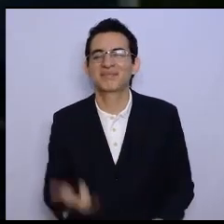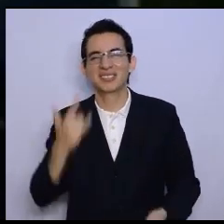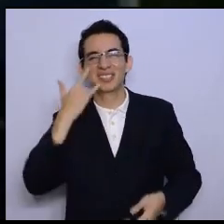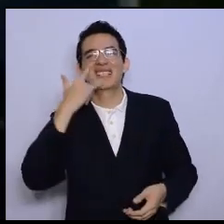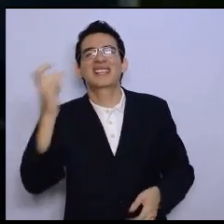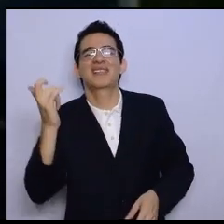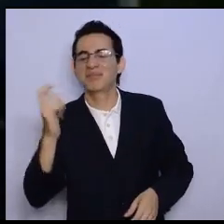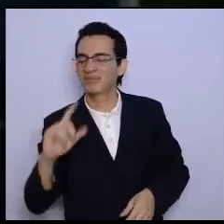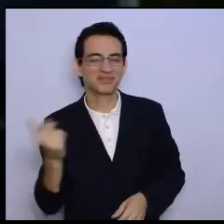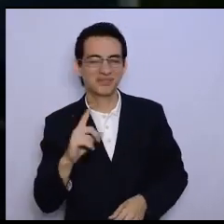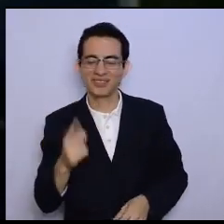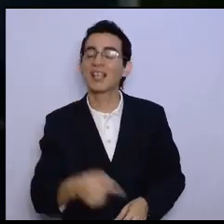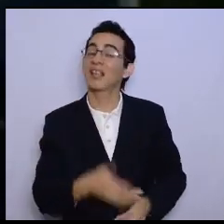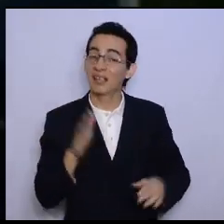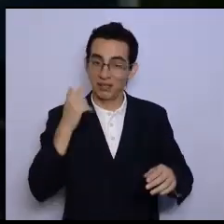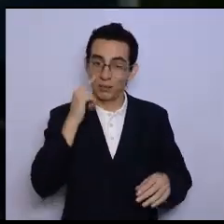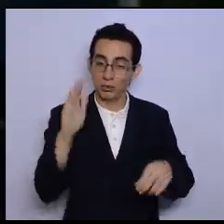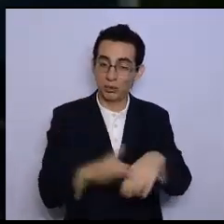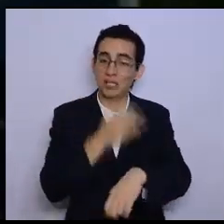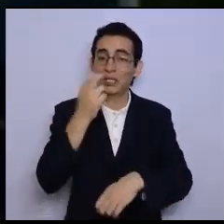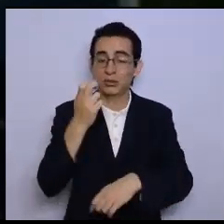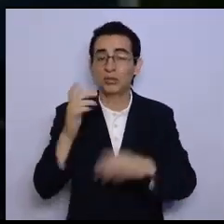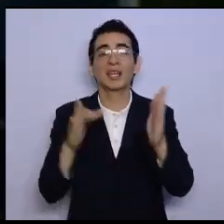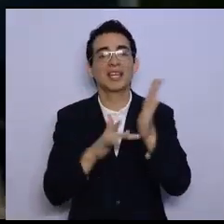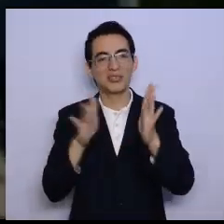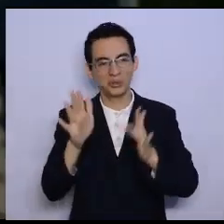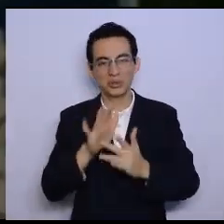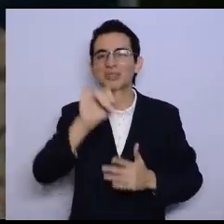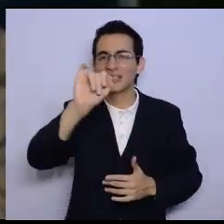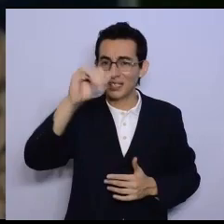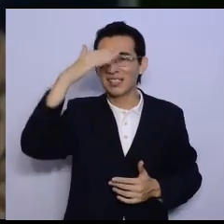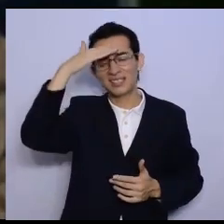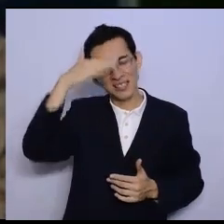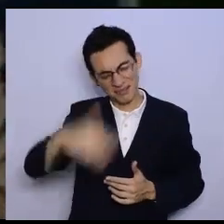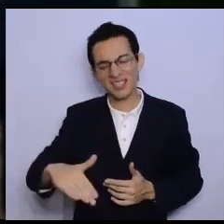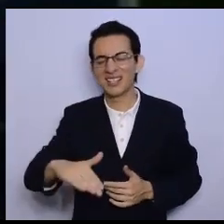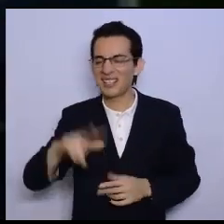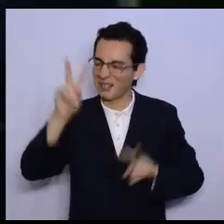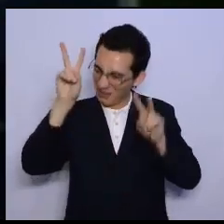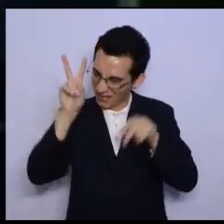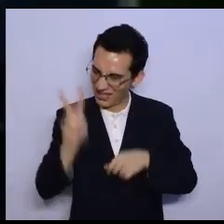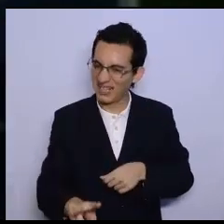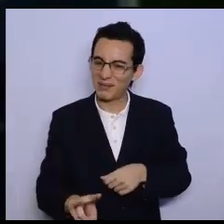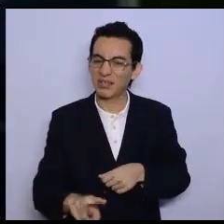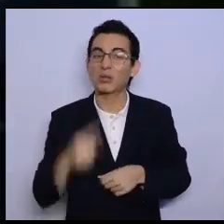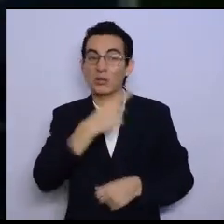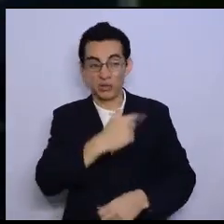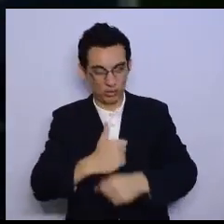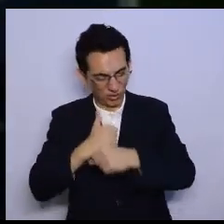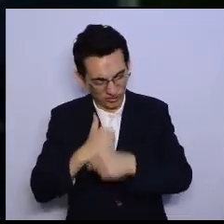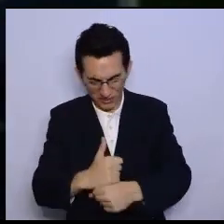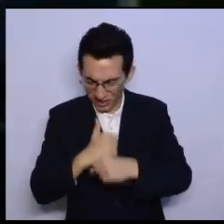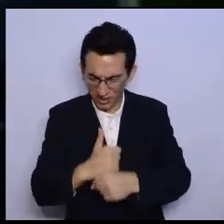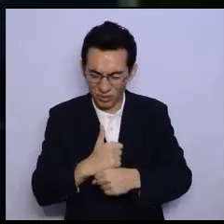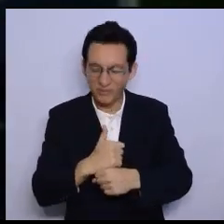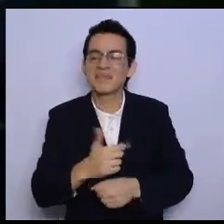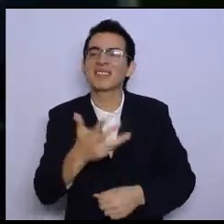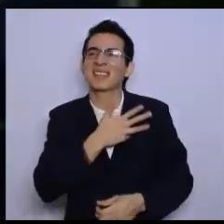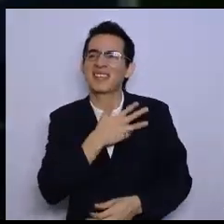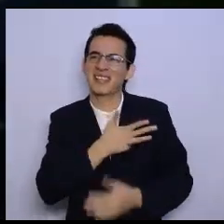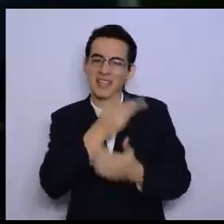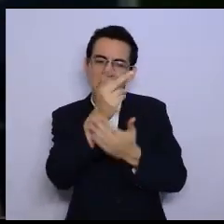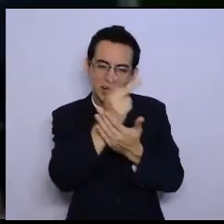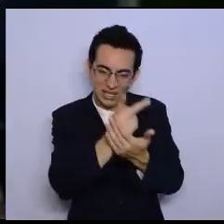Fíjense que Jesús sabía perfectamente que su sufrimiento tenía un propósito y que tenía que